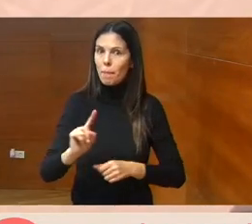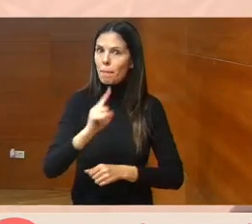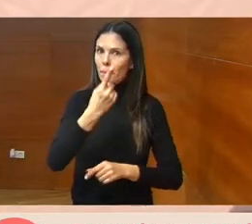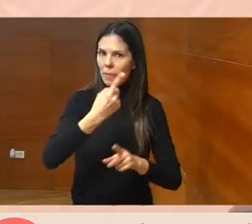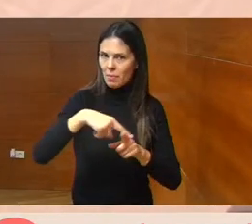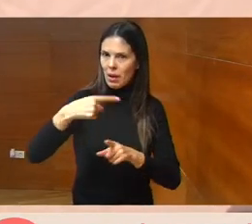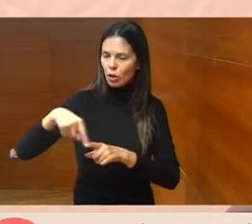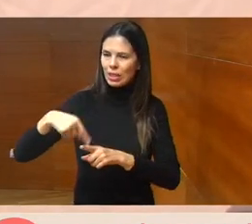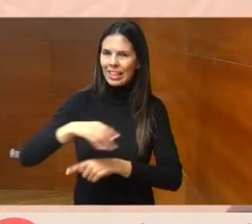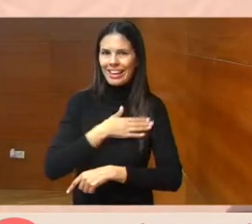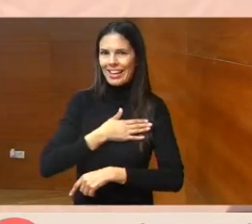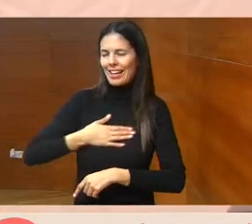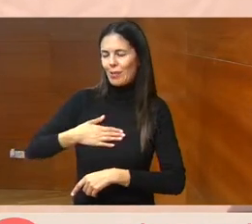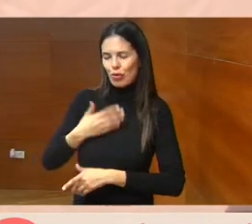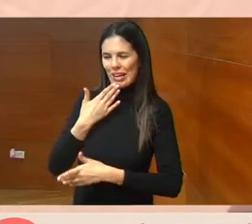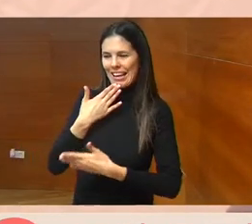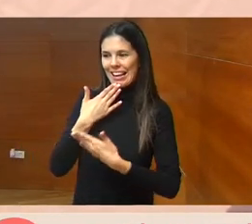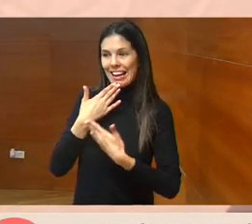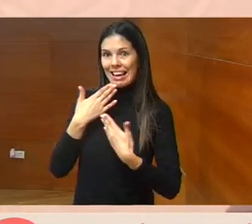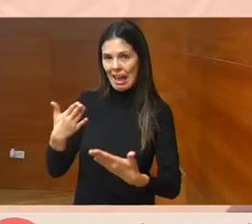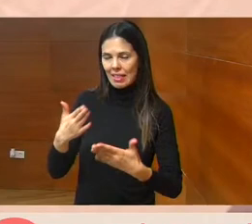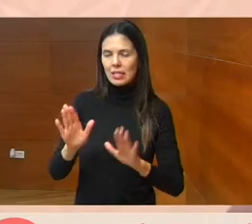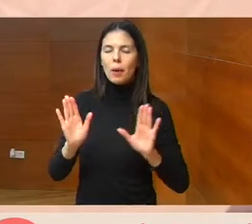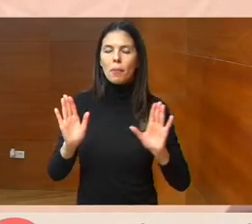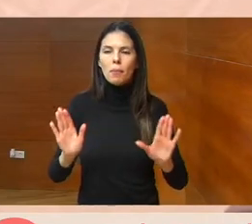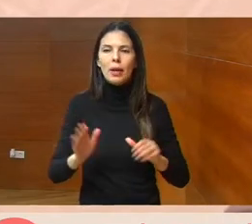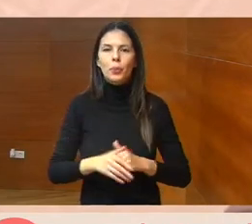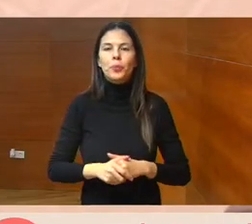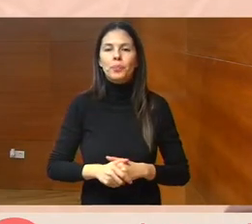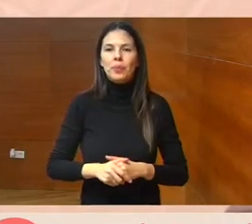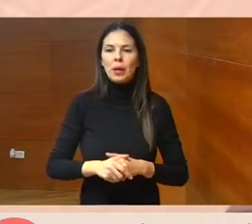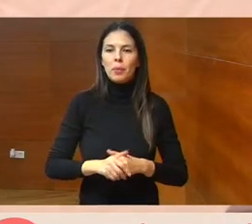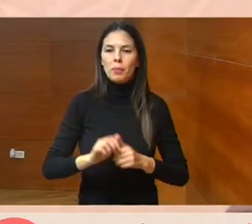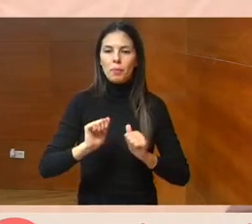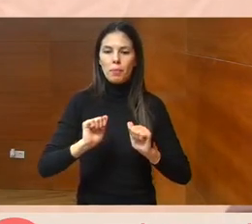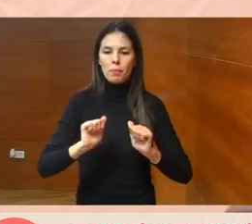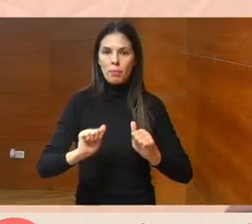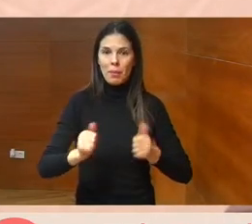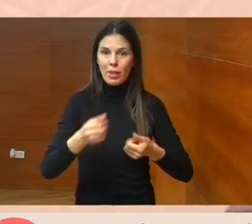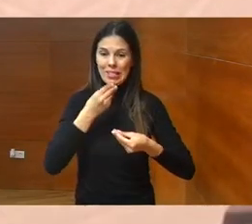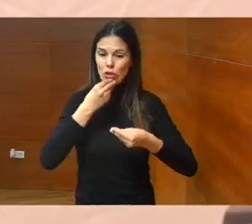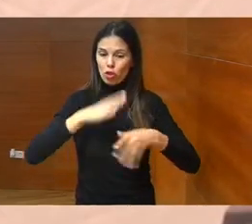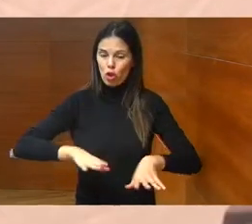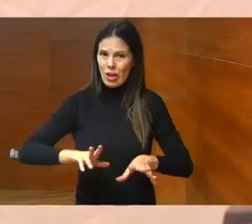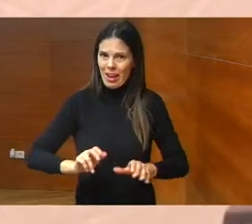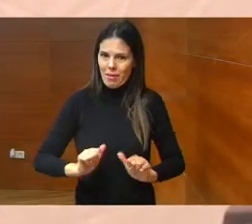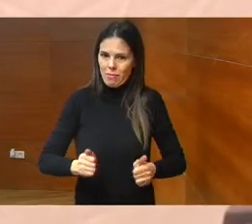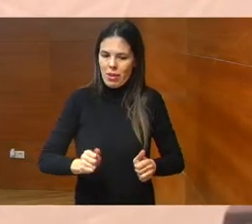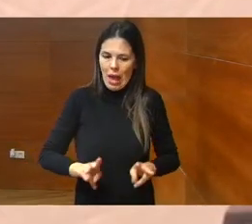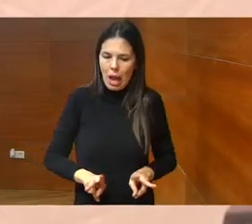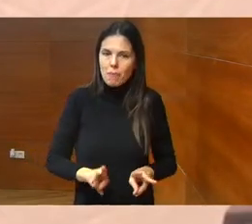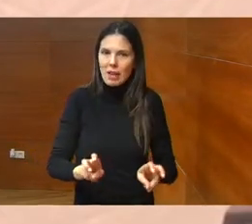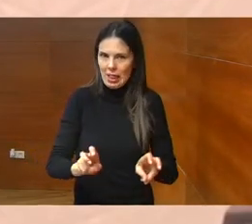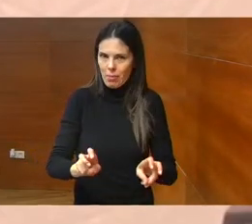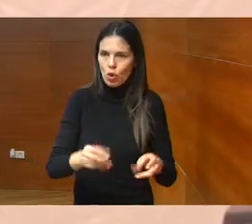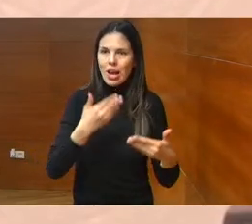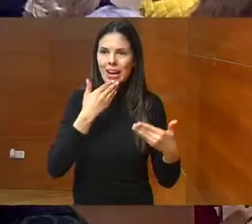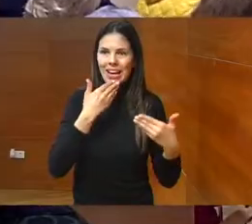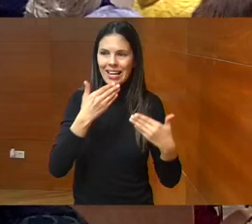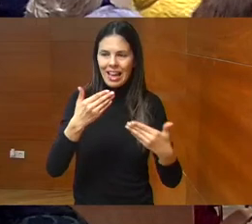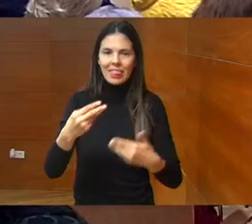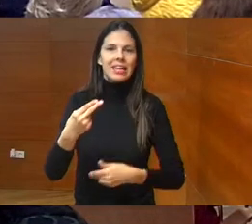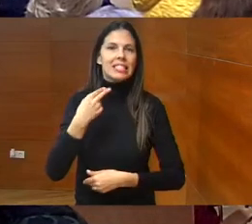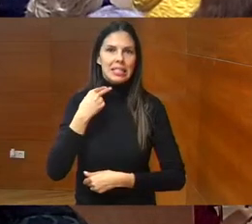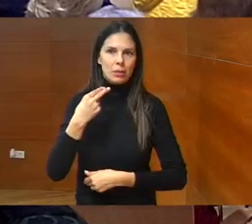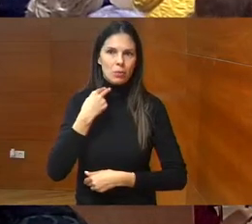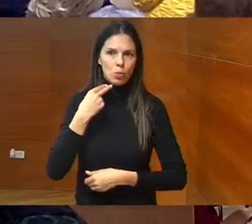queremos agradecerle pero bueno voy a empezar a historia por lo principio gracias a diputada